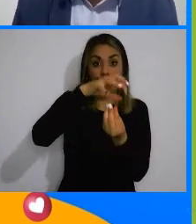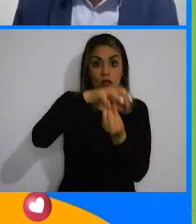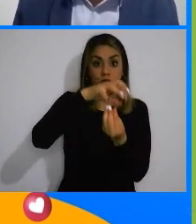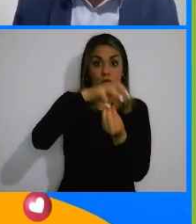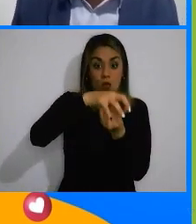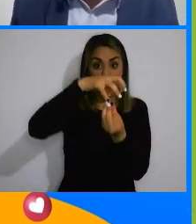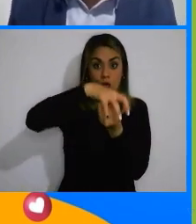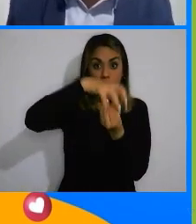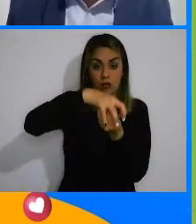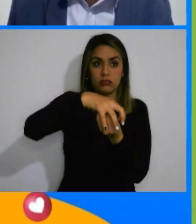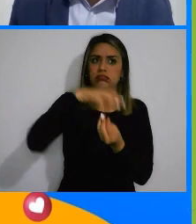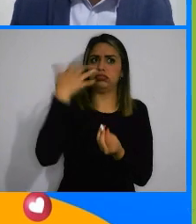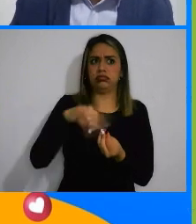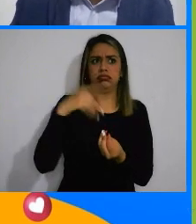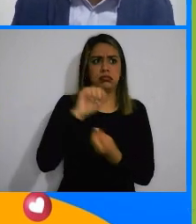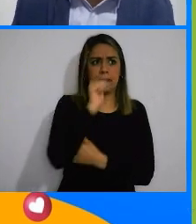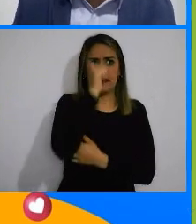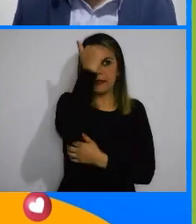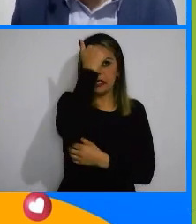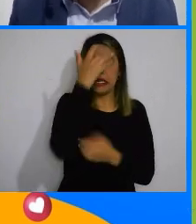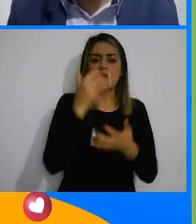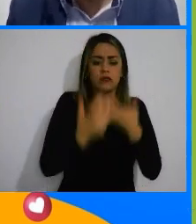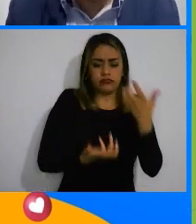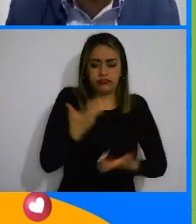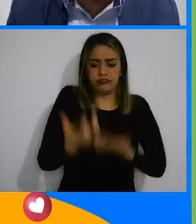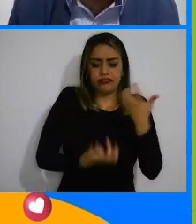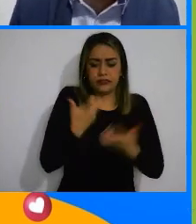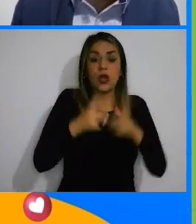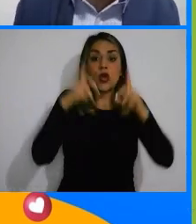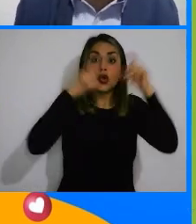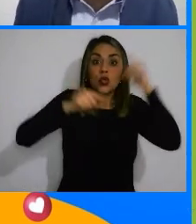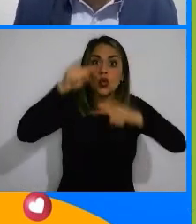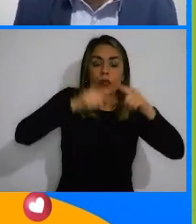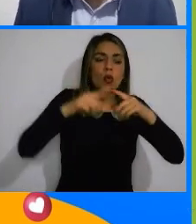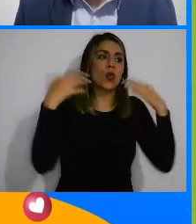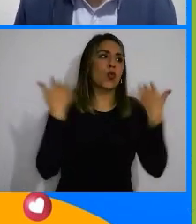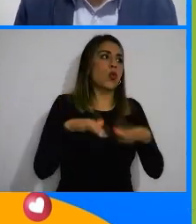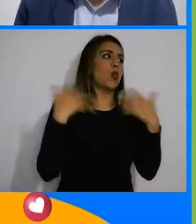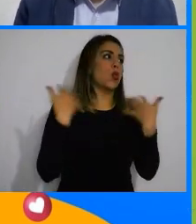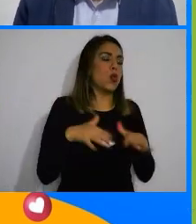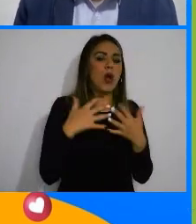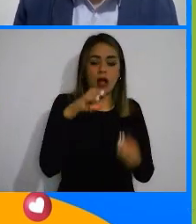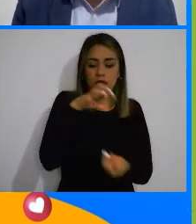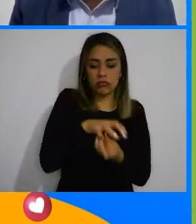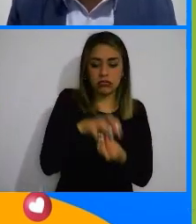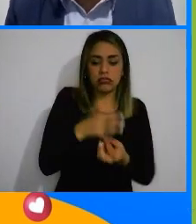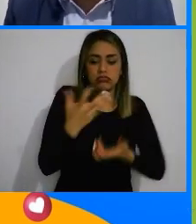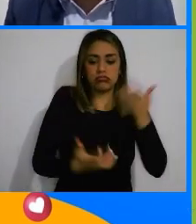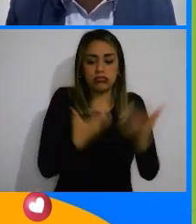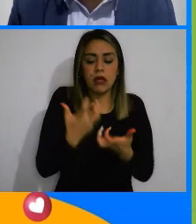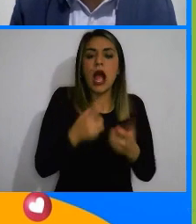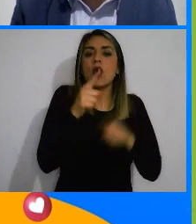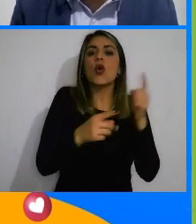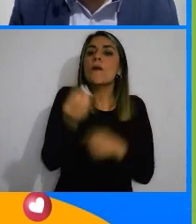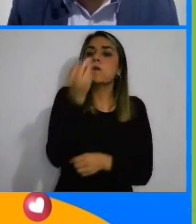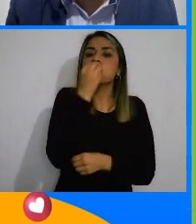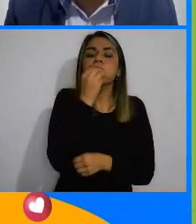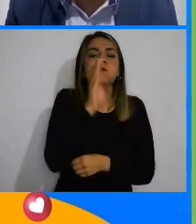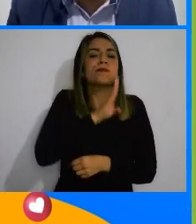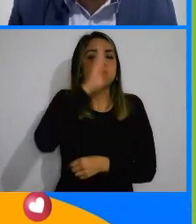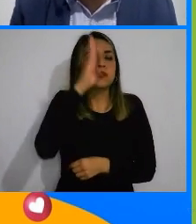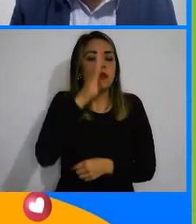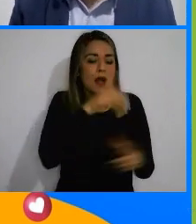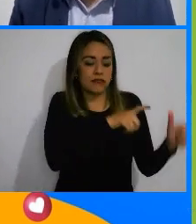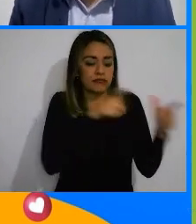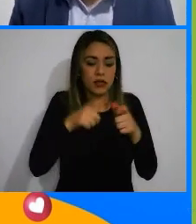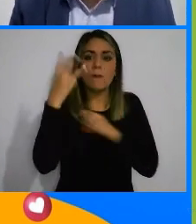son fundamentales, incluso en la gastronomía y para el turismo son fundamentalísimos porque hacen parte de algunas comidas tradicionales en algunas